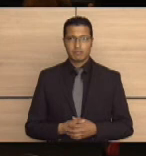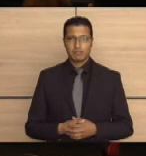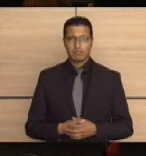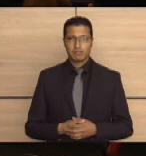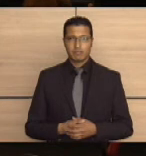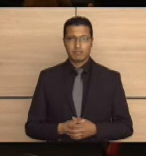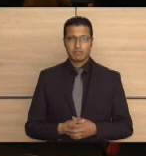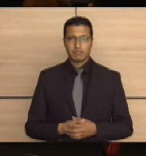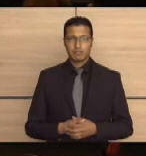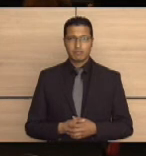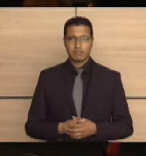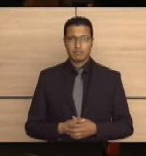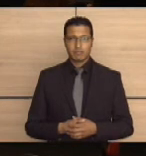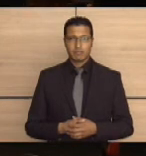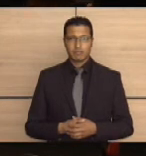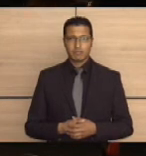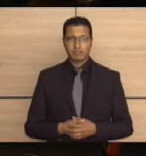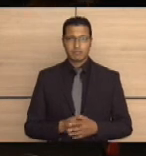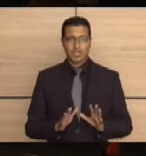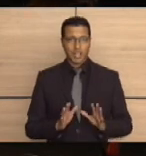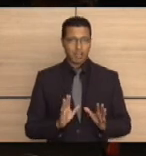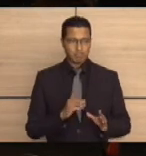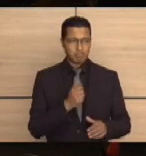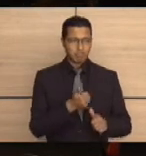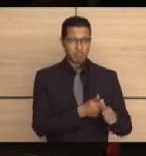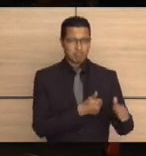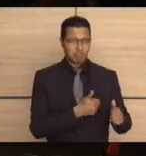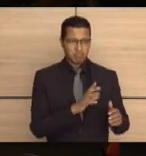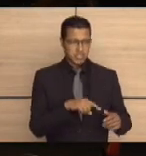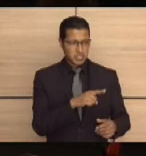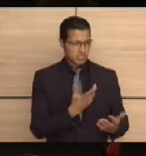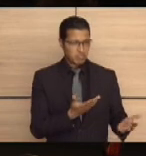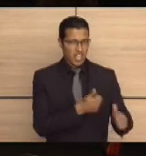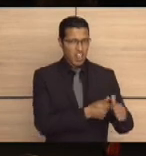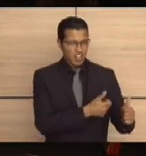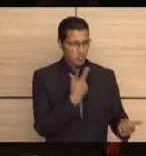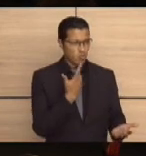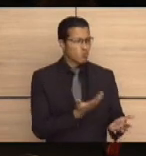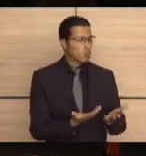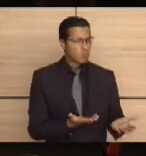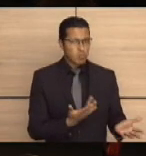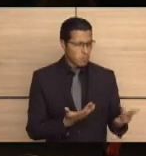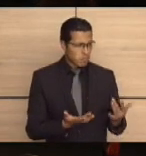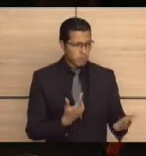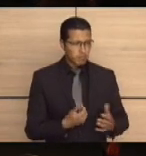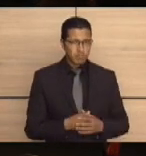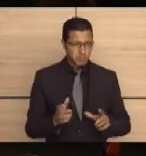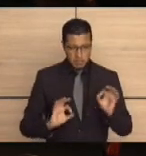¿Quién? Ah, no, es democrático. Es democrático esto. Tú, dame un toque mientras tanto, mientras esperamos que todo esté listo.